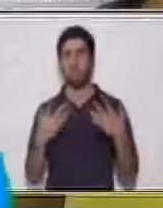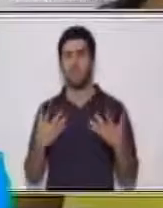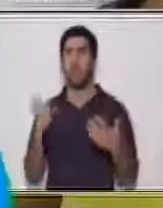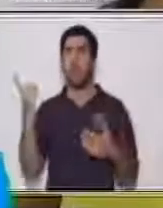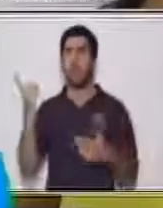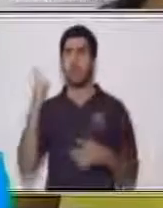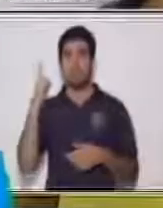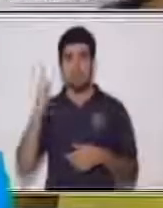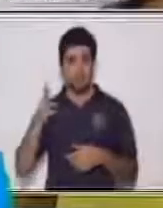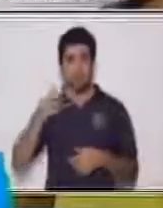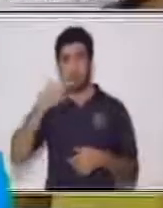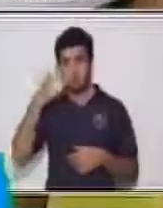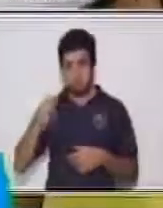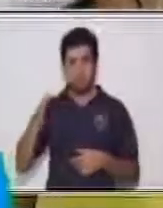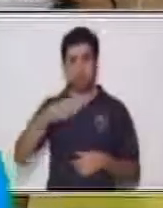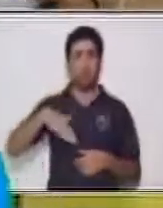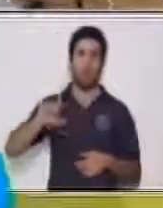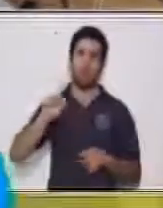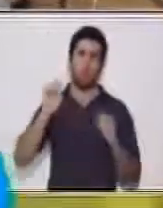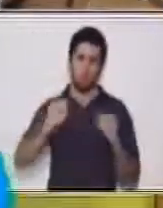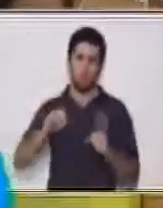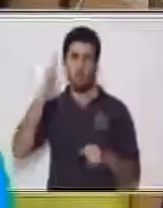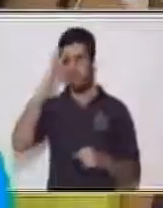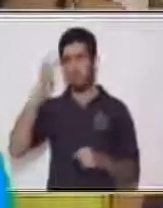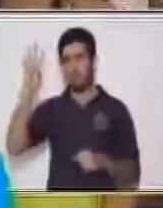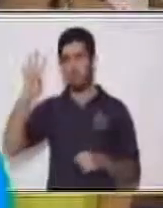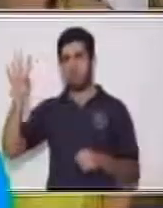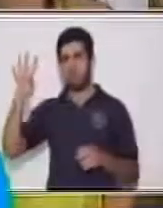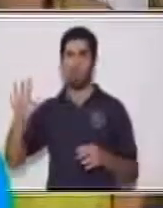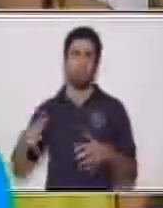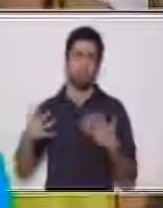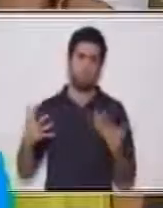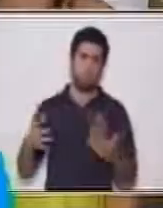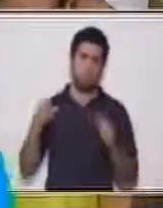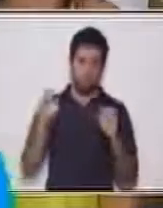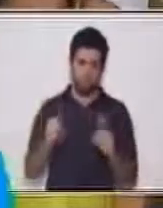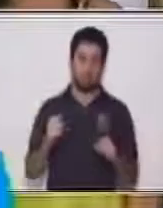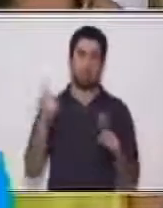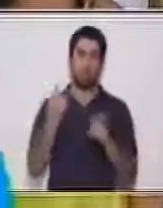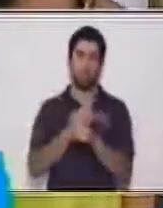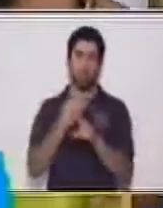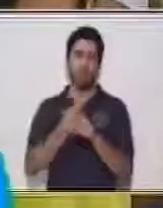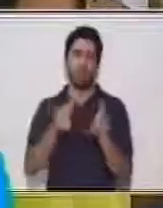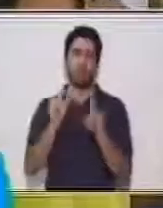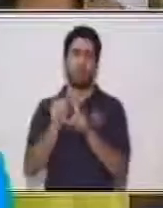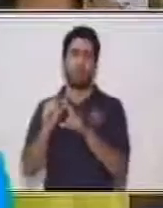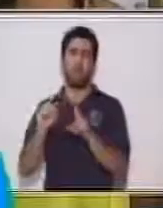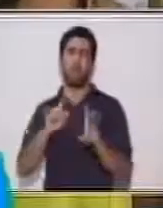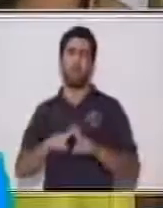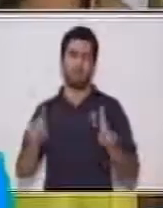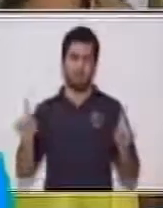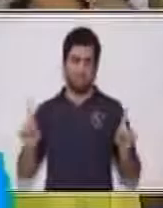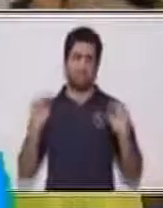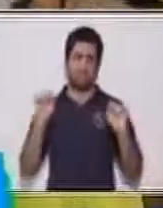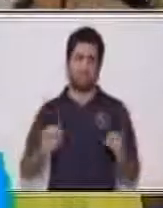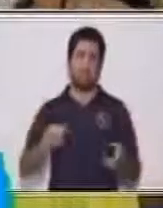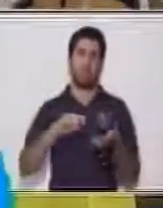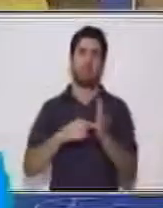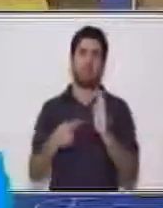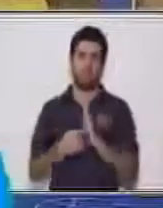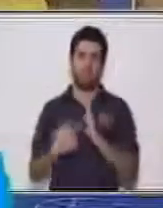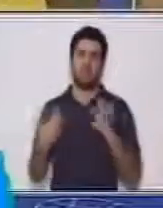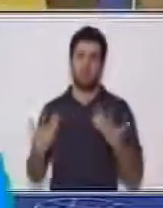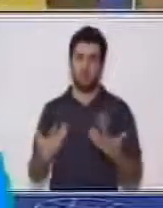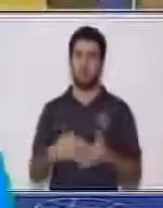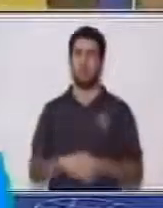siempre está situado en la realidad. Polisémico, porque como te di en el ejemplo anterior, una palabra le podemos dar diferentes